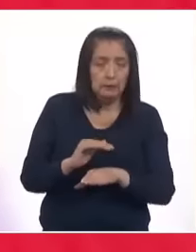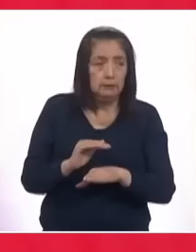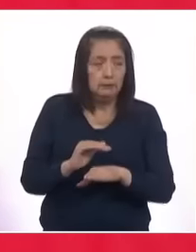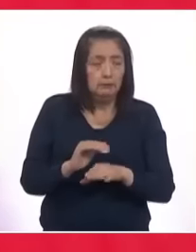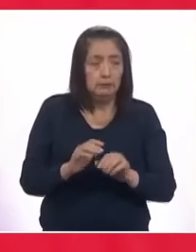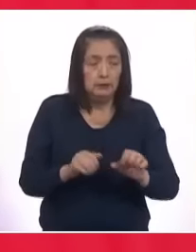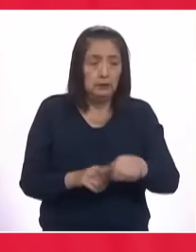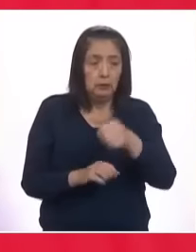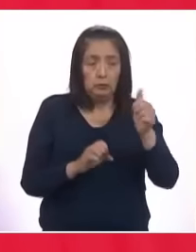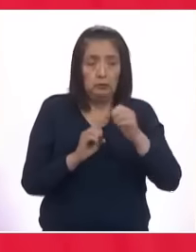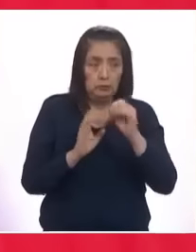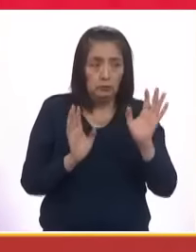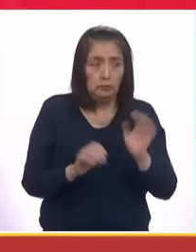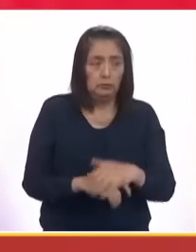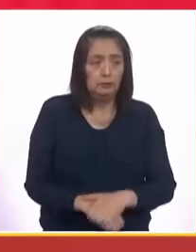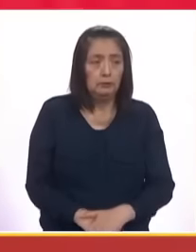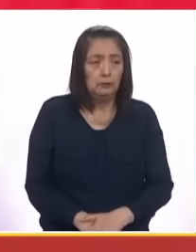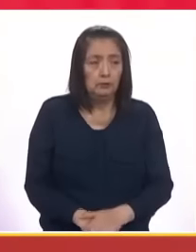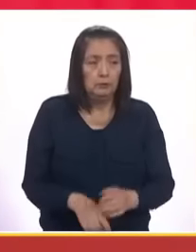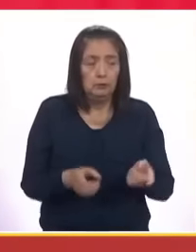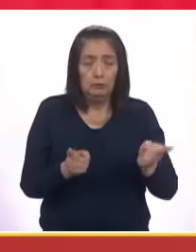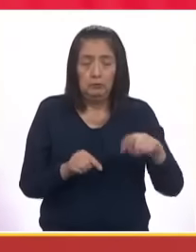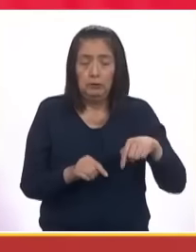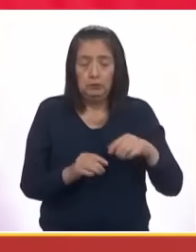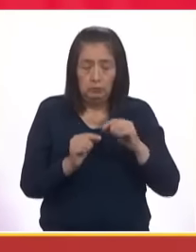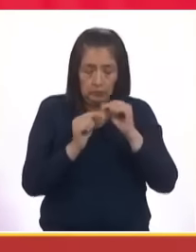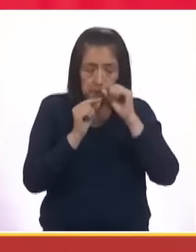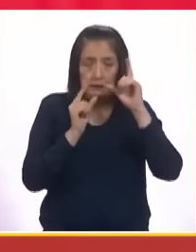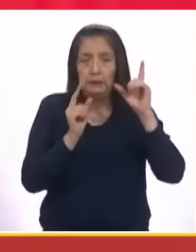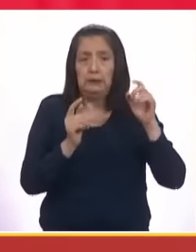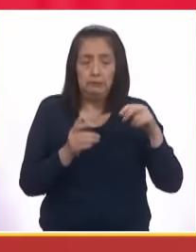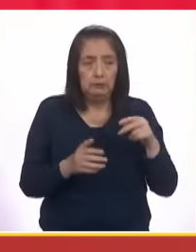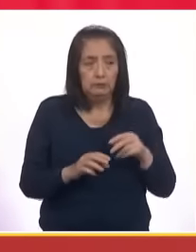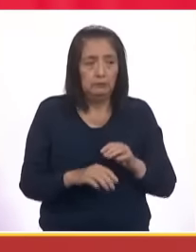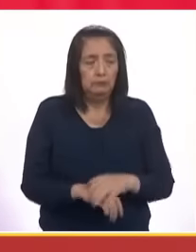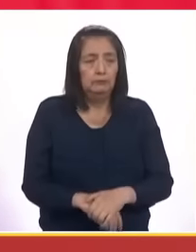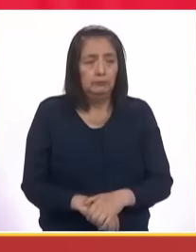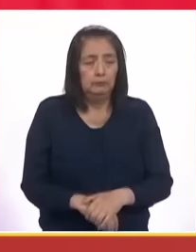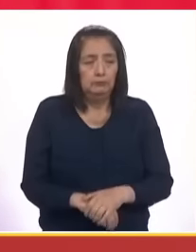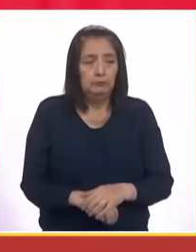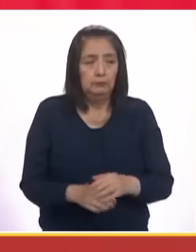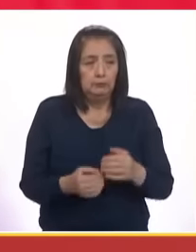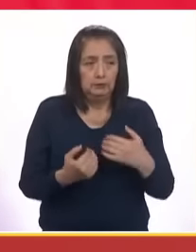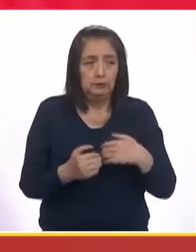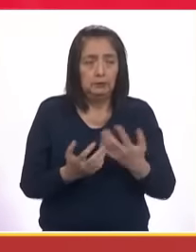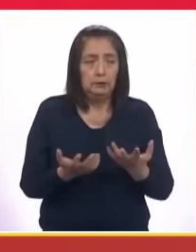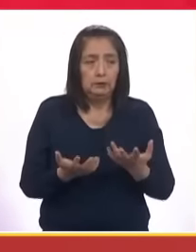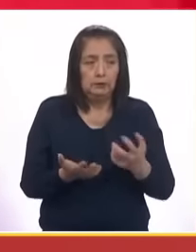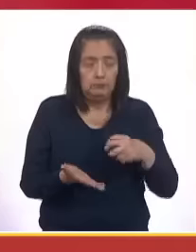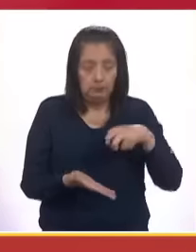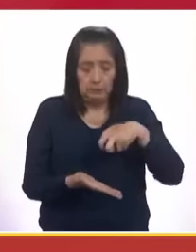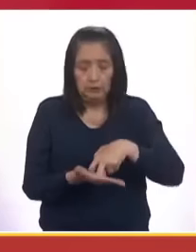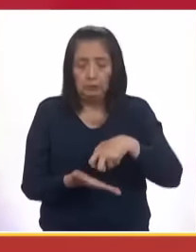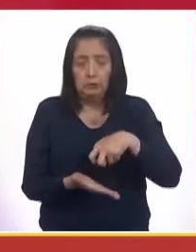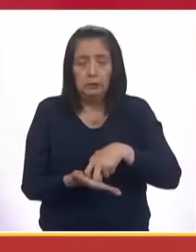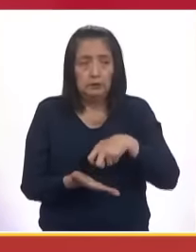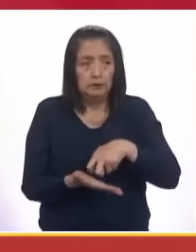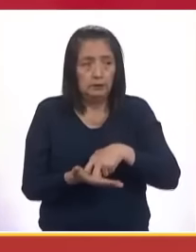para que al día siguiente, cuando nos levantemos, nos tengamos que poner de